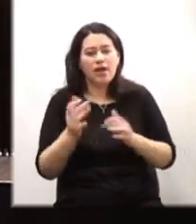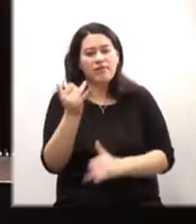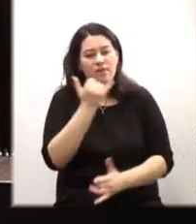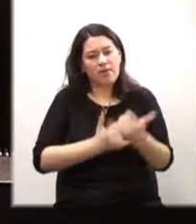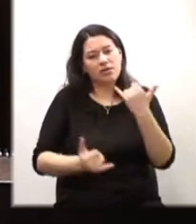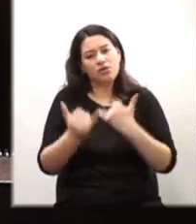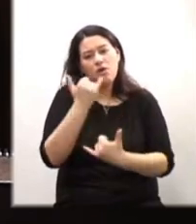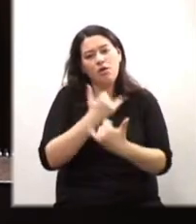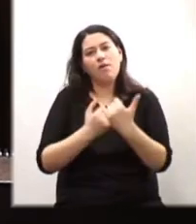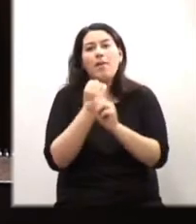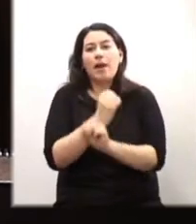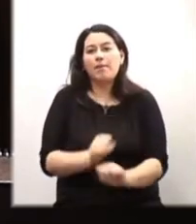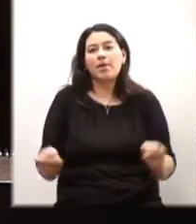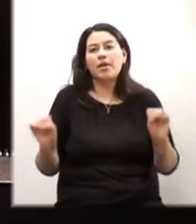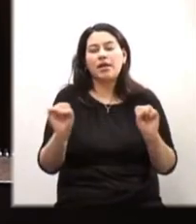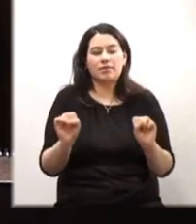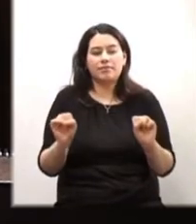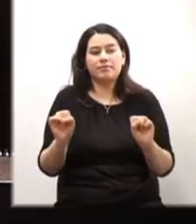para poder